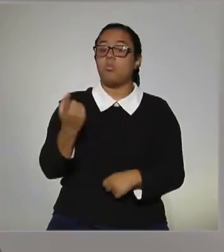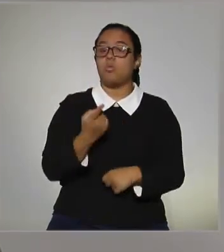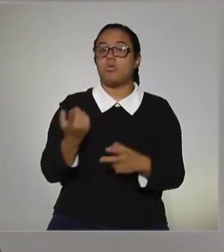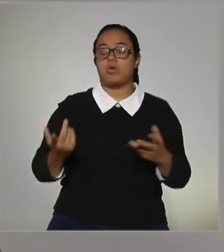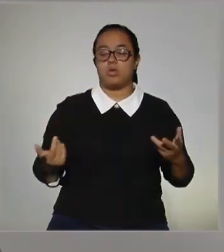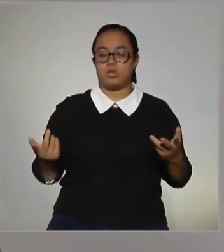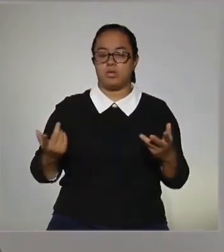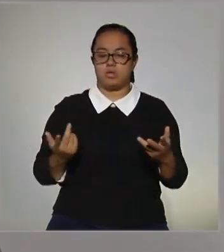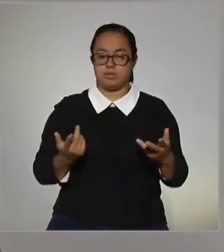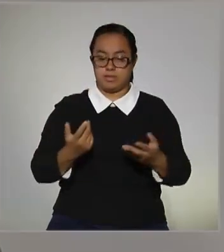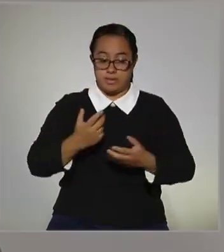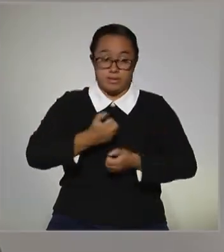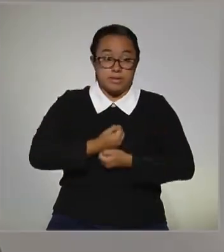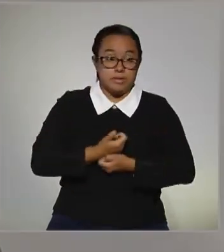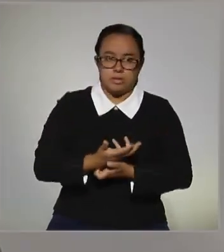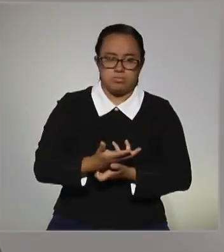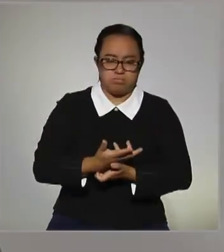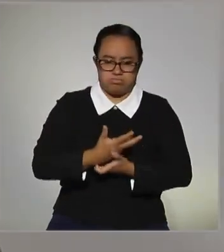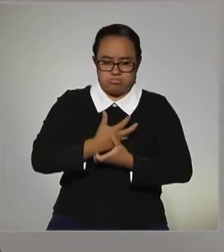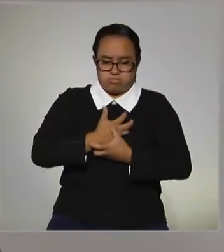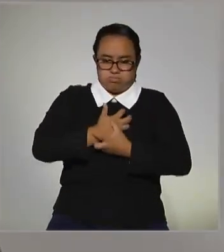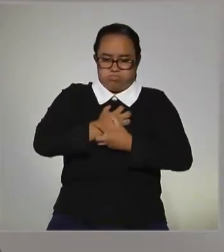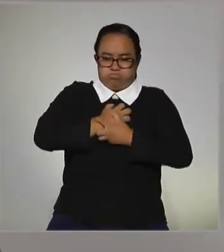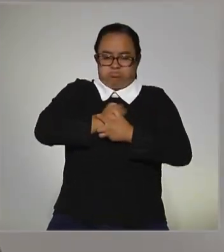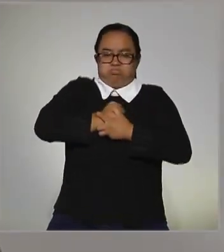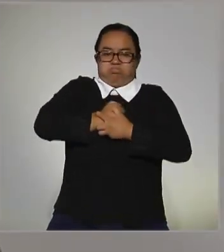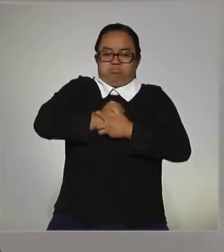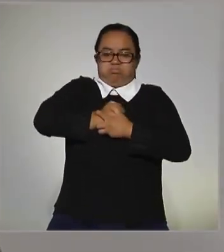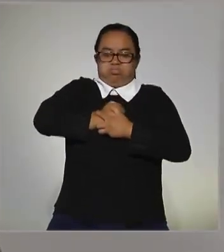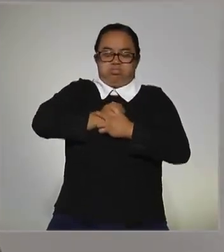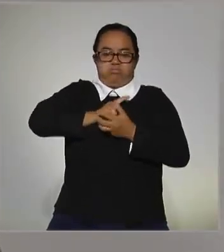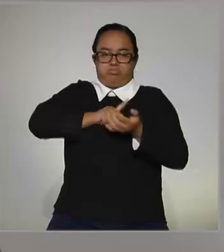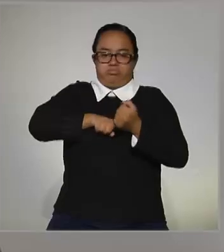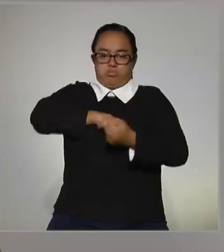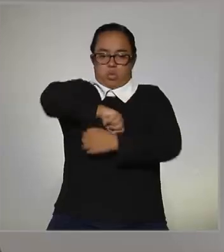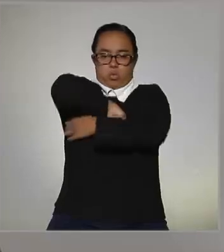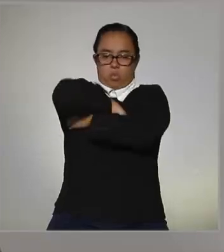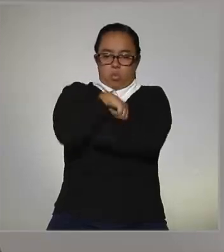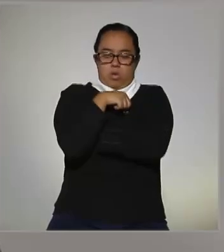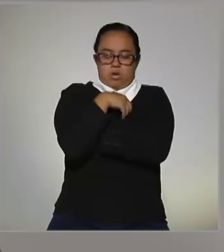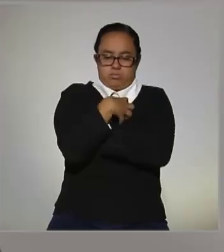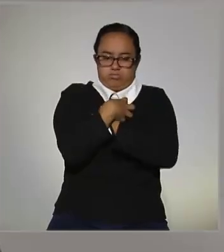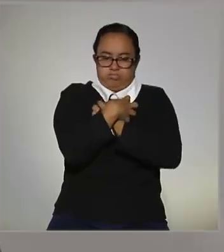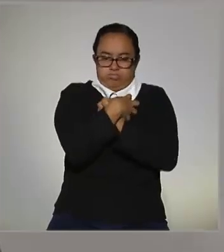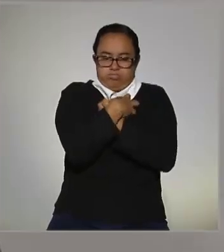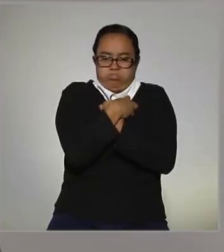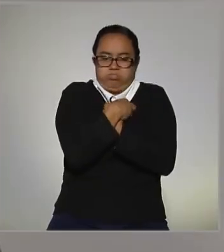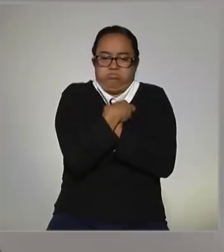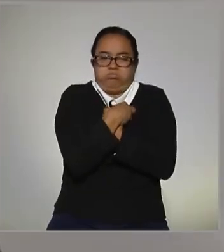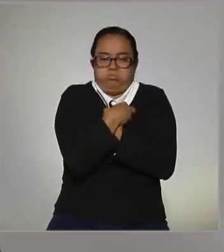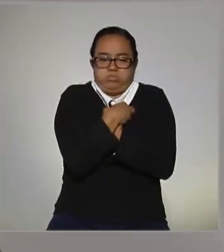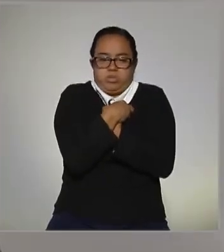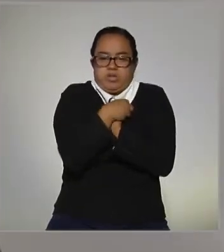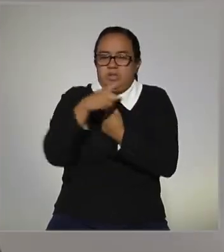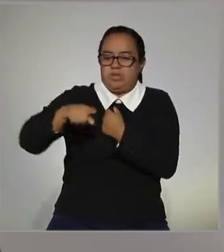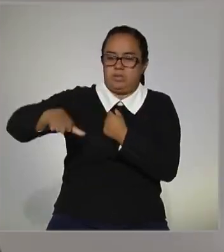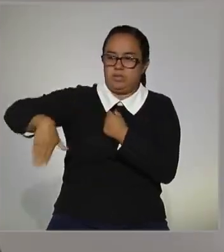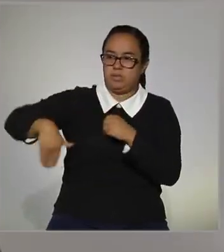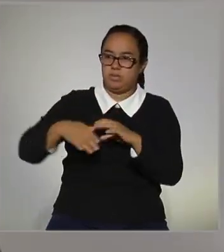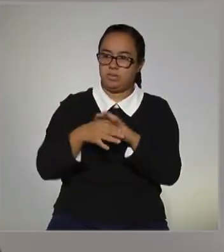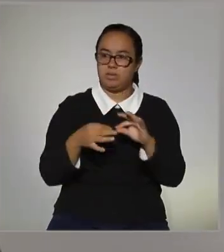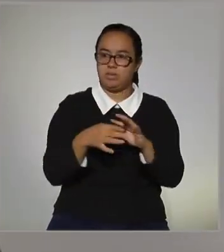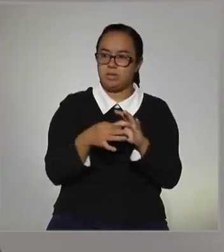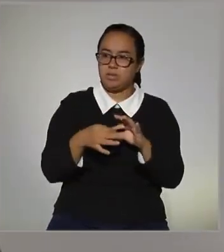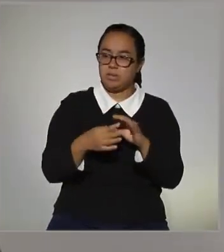decirlo así, como que no sale de uno, ¿no? Está como encapsulado, está detenido. Tú decías hace ratito,